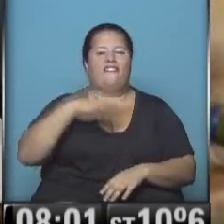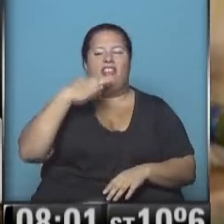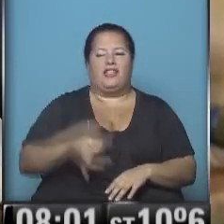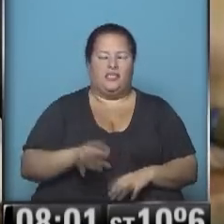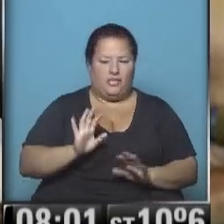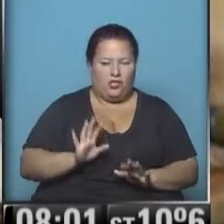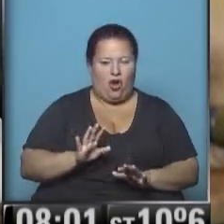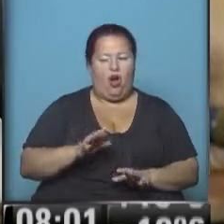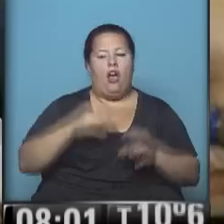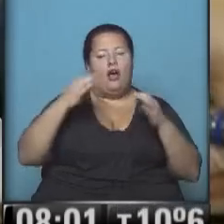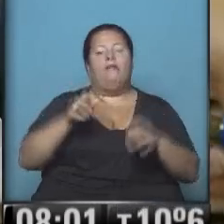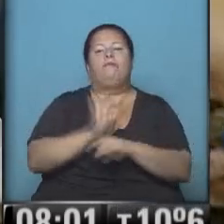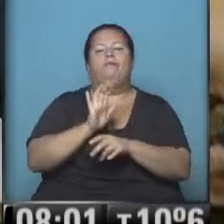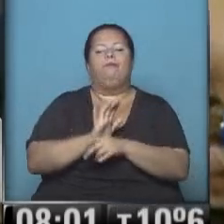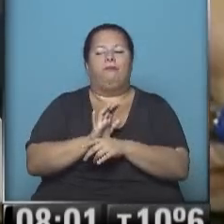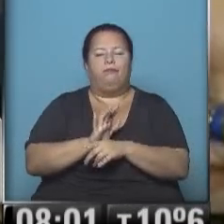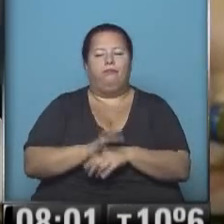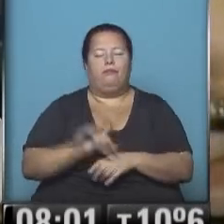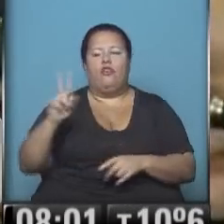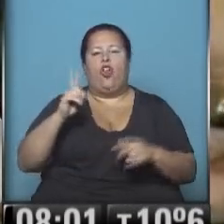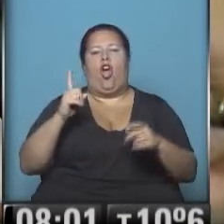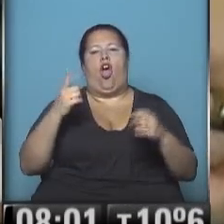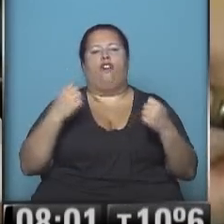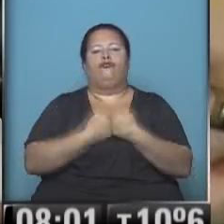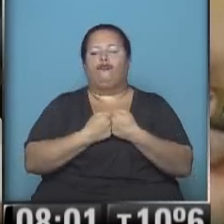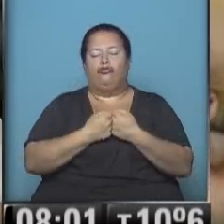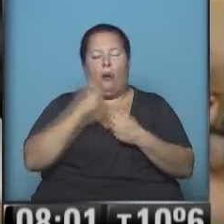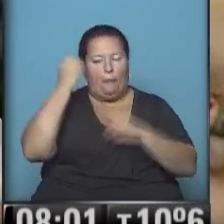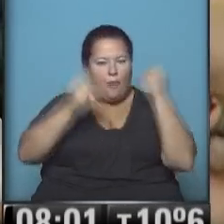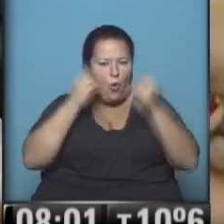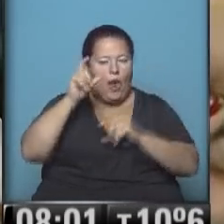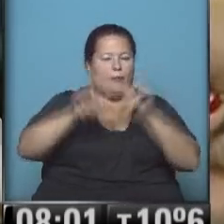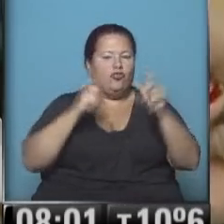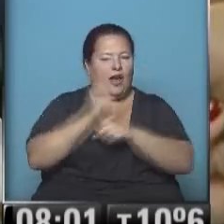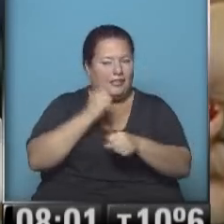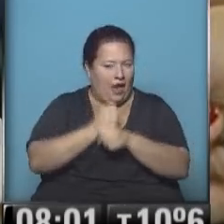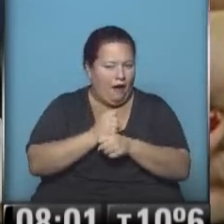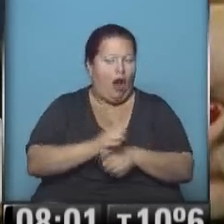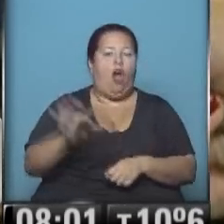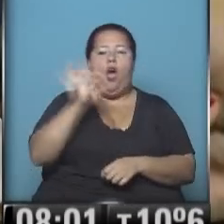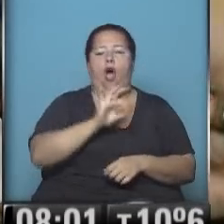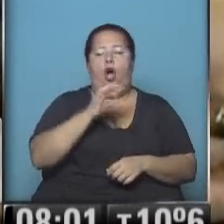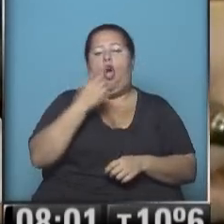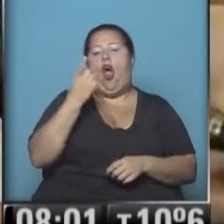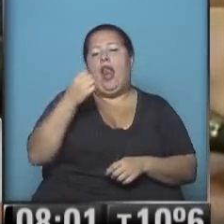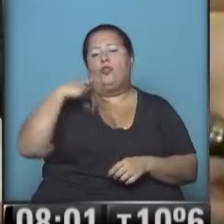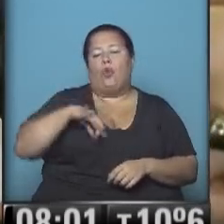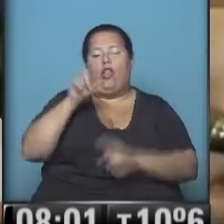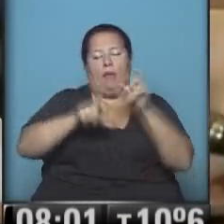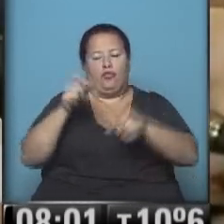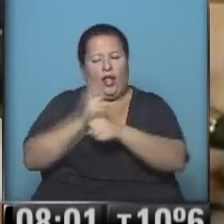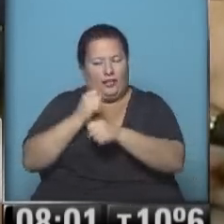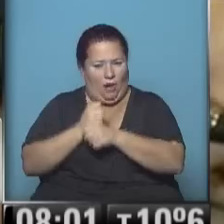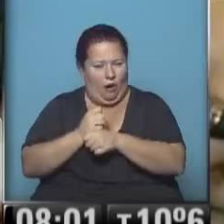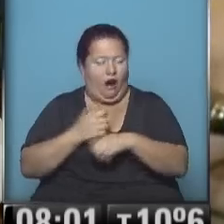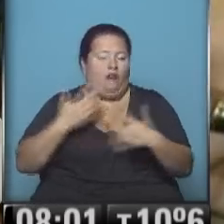decisiones de fondo que signifiquen que no impacten en la preocupación del trabajador, bueno, impacten en el bolsillo del trabajador, con lo cual,